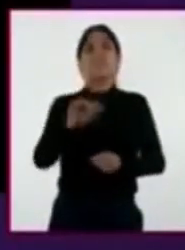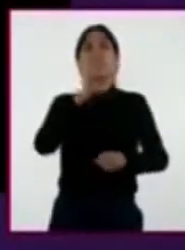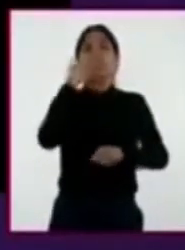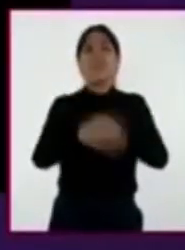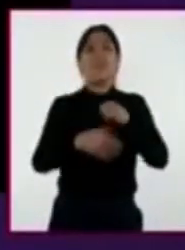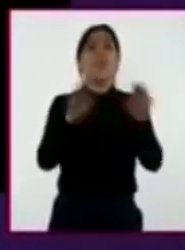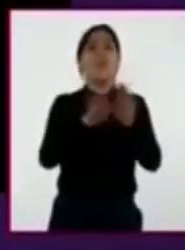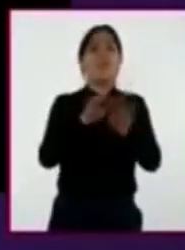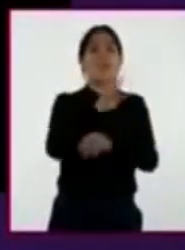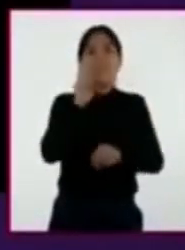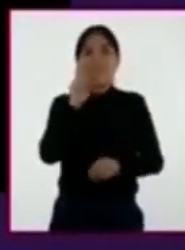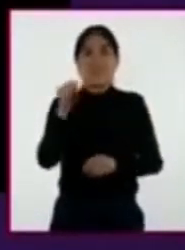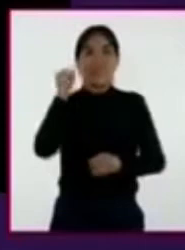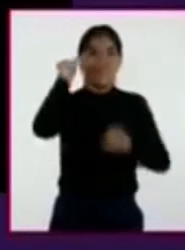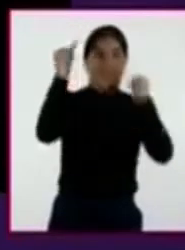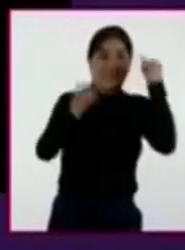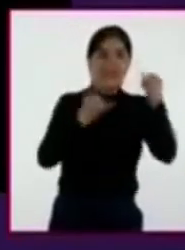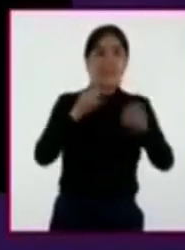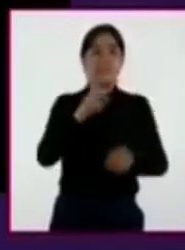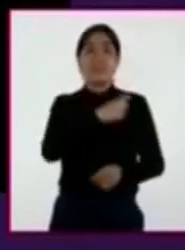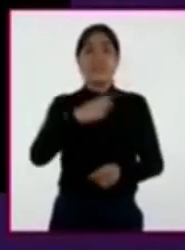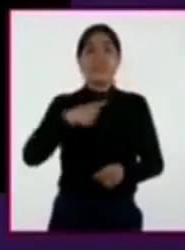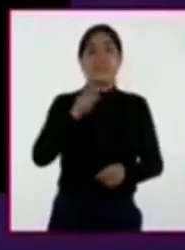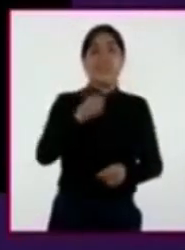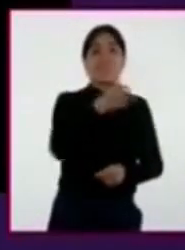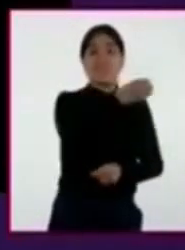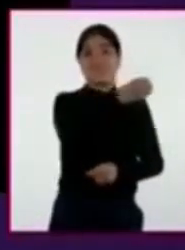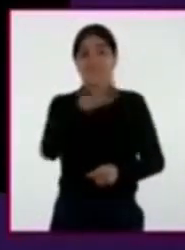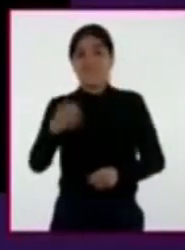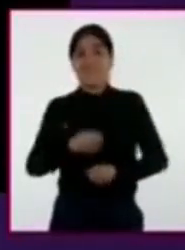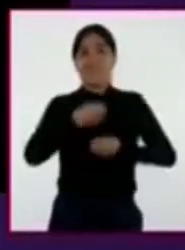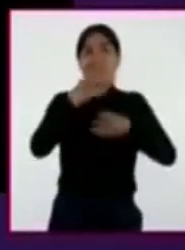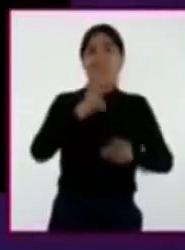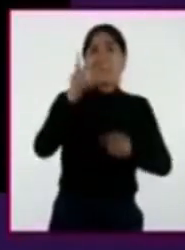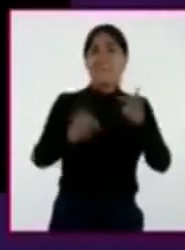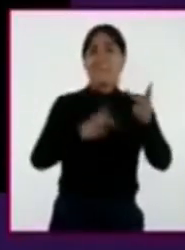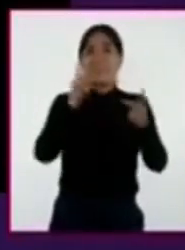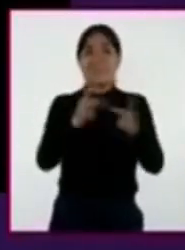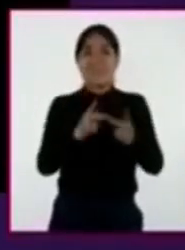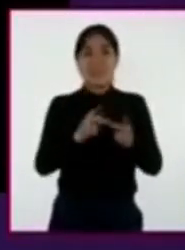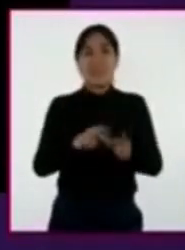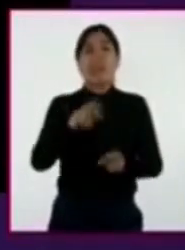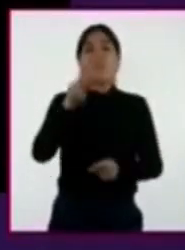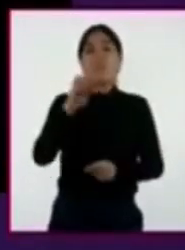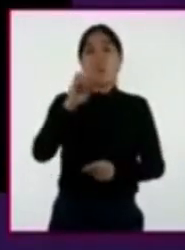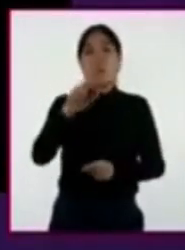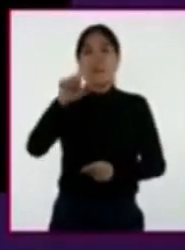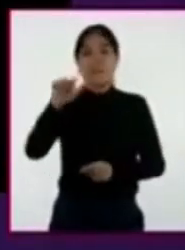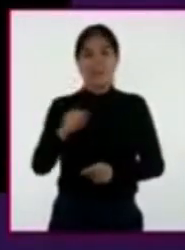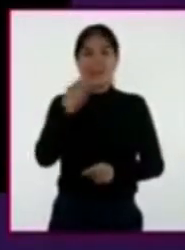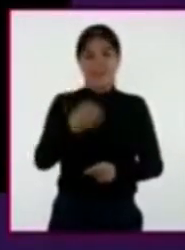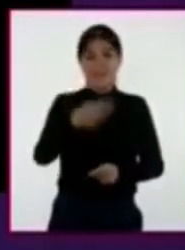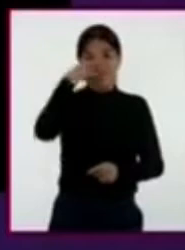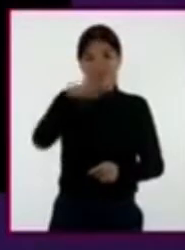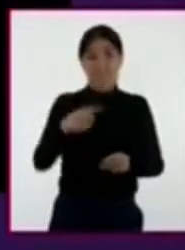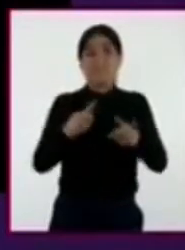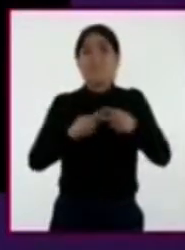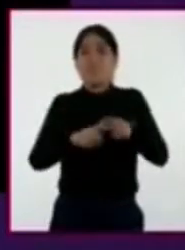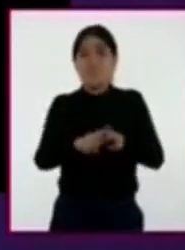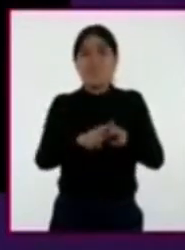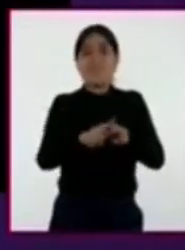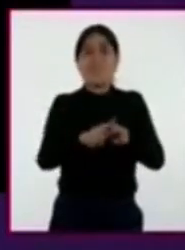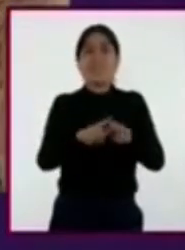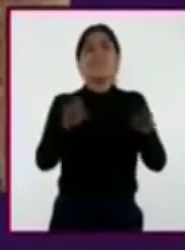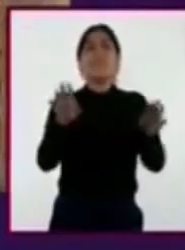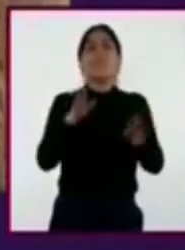idea de la linealidad de la narración per se, ¿no? Pola en México iniciáticamente